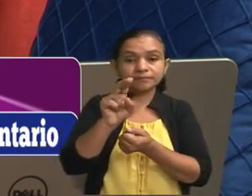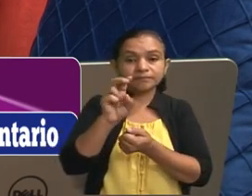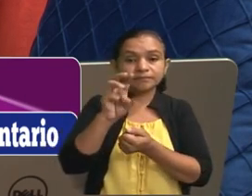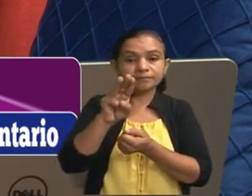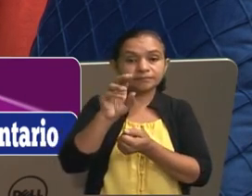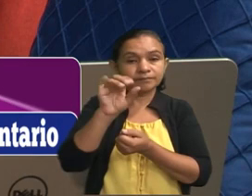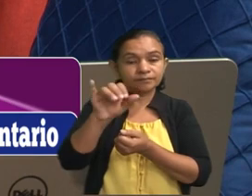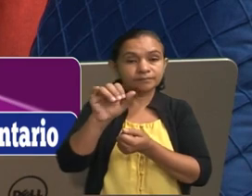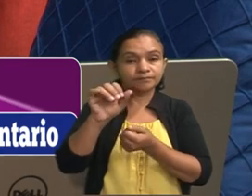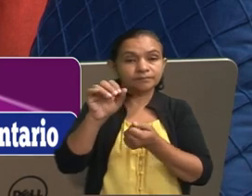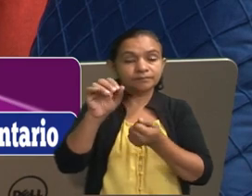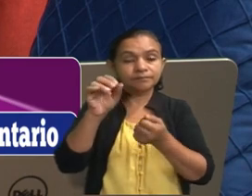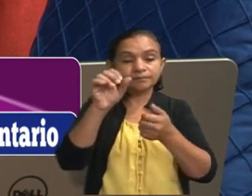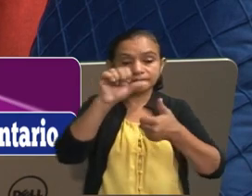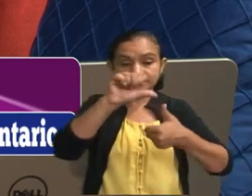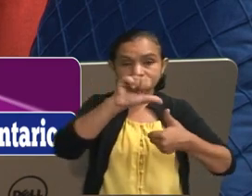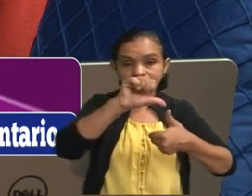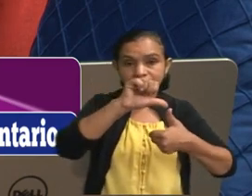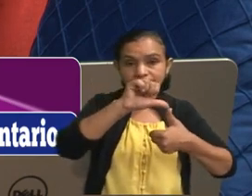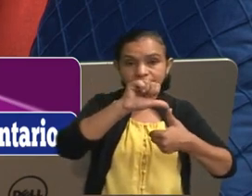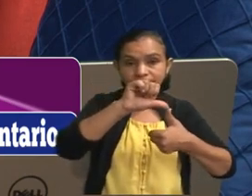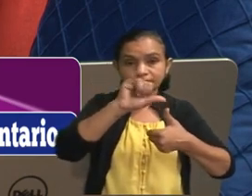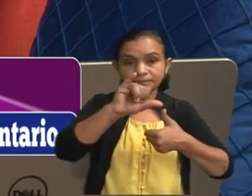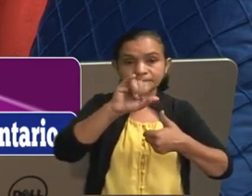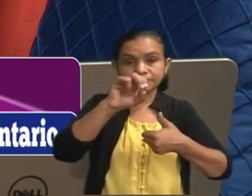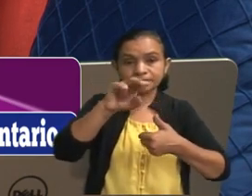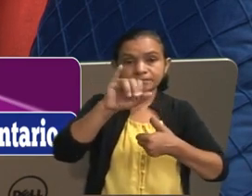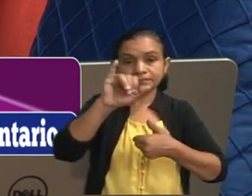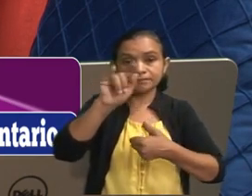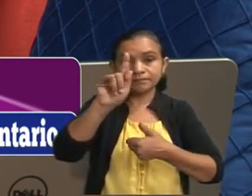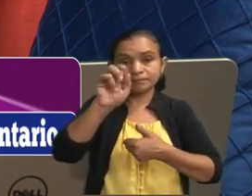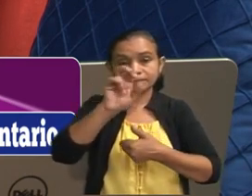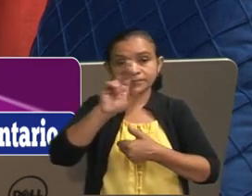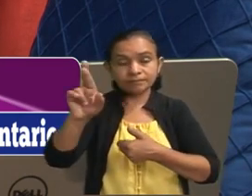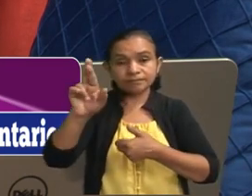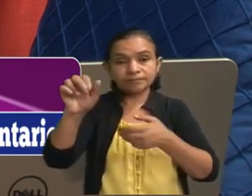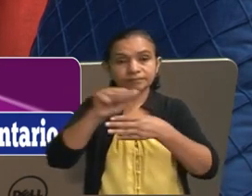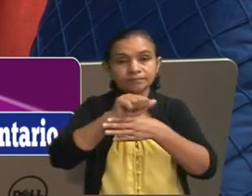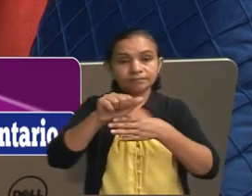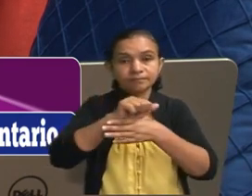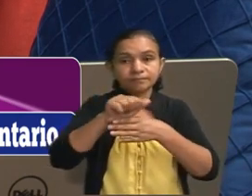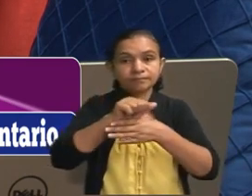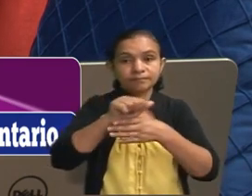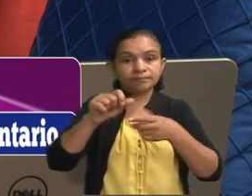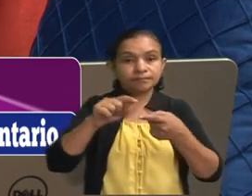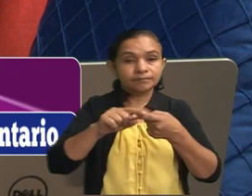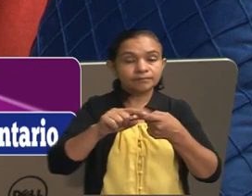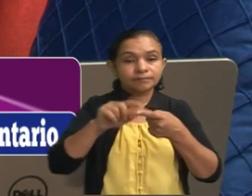Central en Inglaterra, y también sobre el simulacro. Esta página es